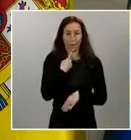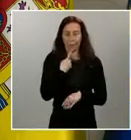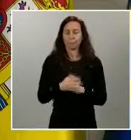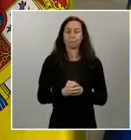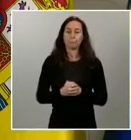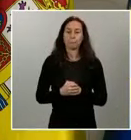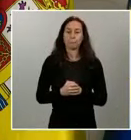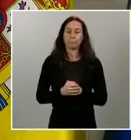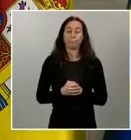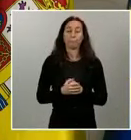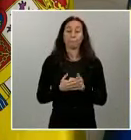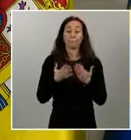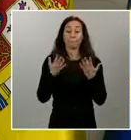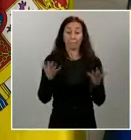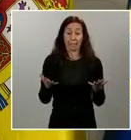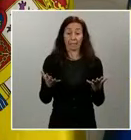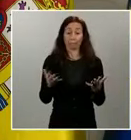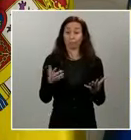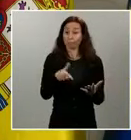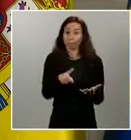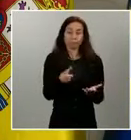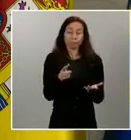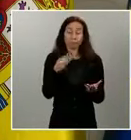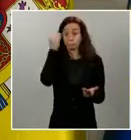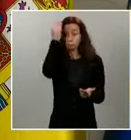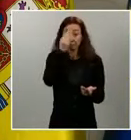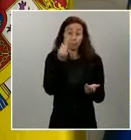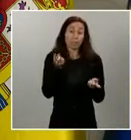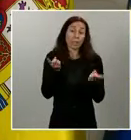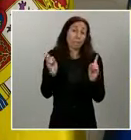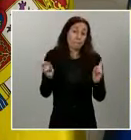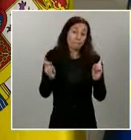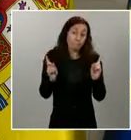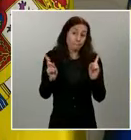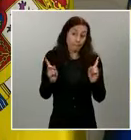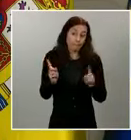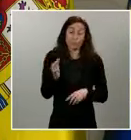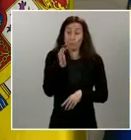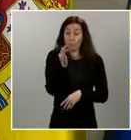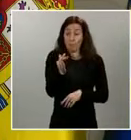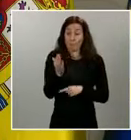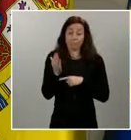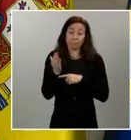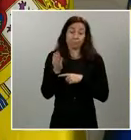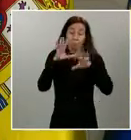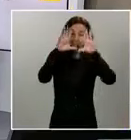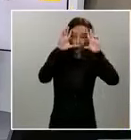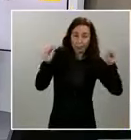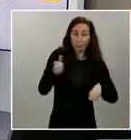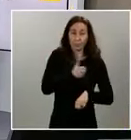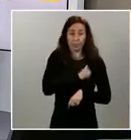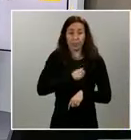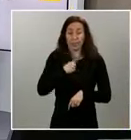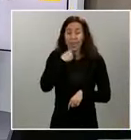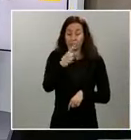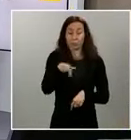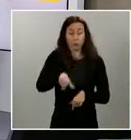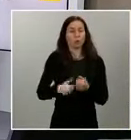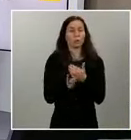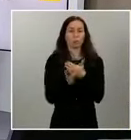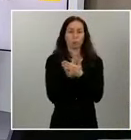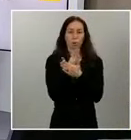Tal y como estaba previsto y tal y como han indicado, como he mencionado, los representantes de Guardia Civil y Policía, esta mañana se ha producido sin